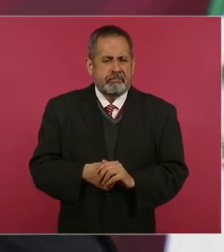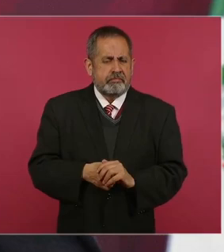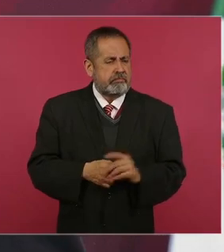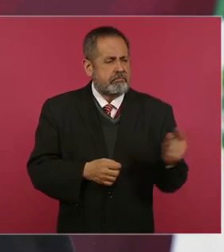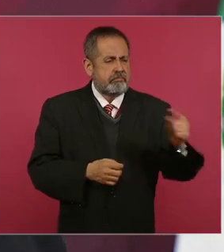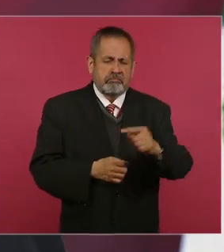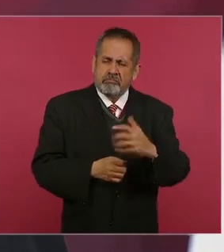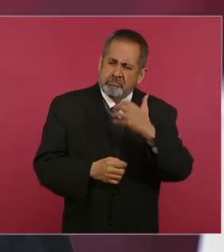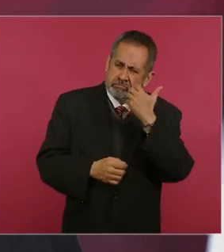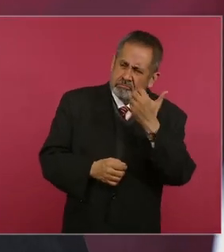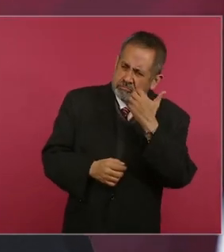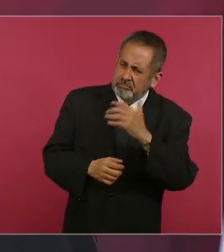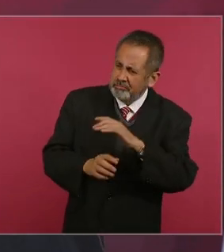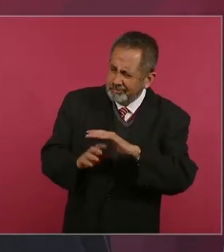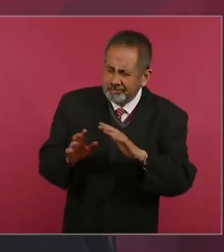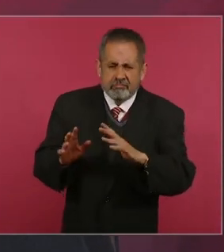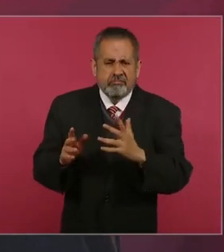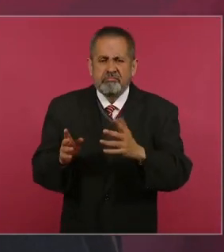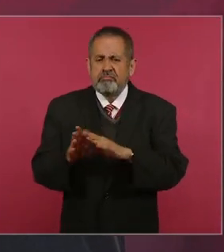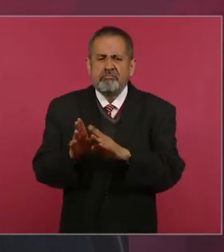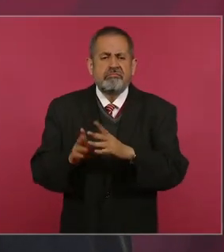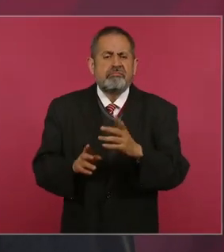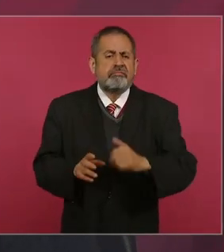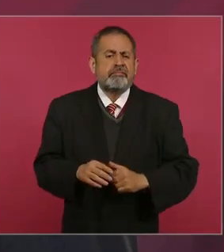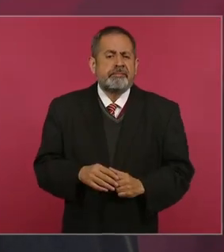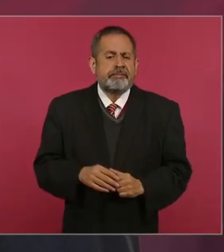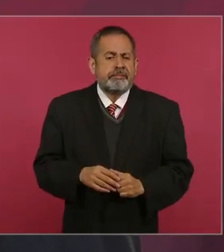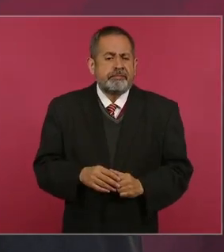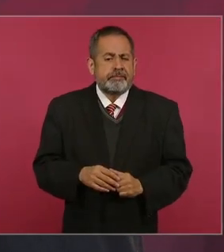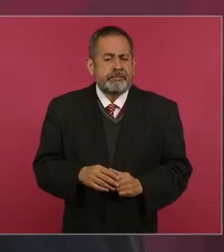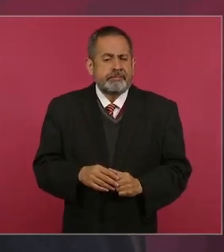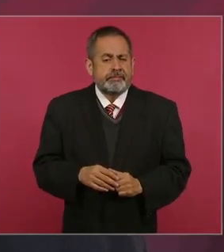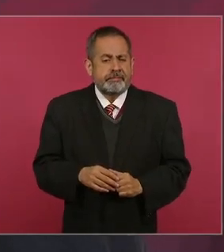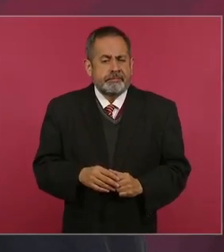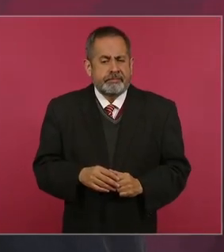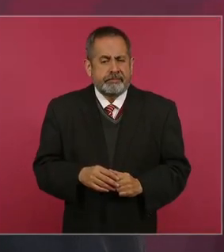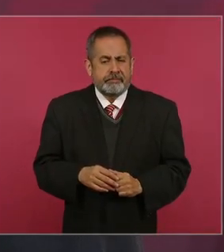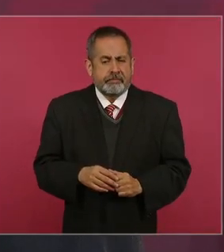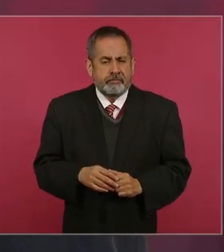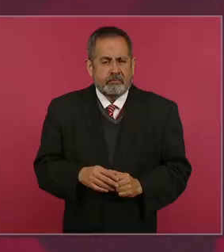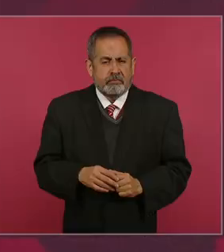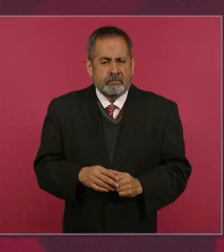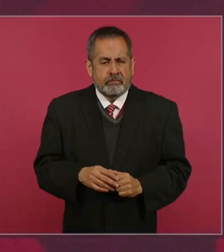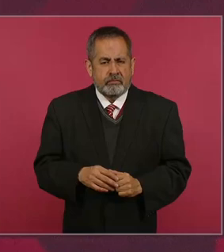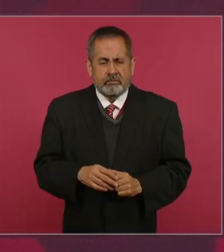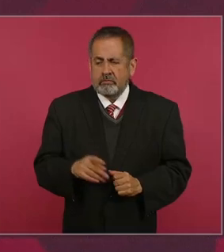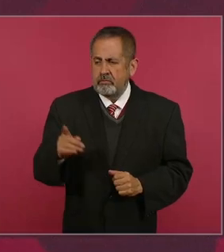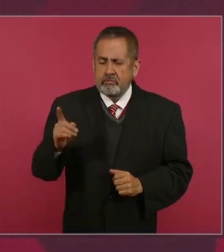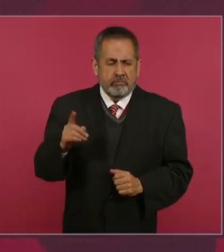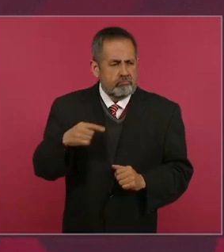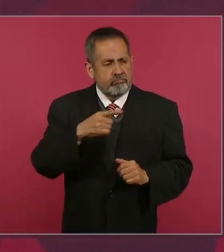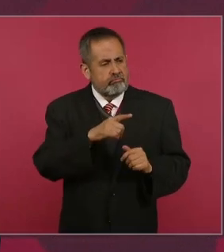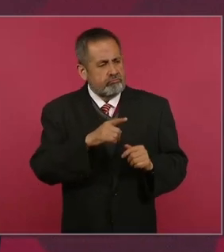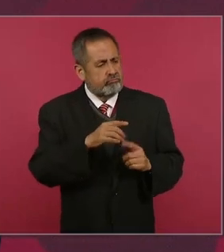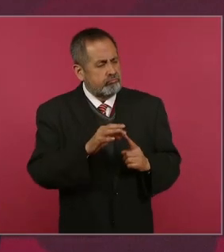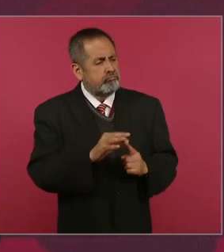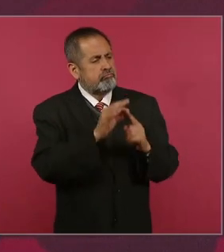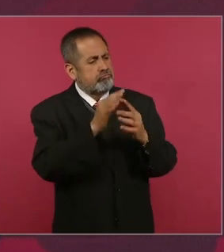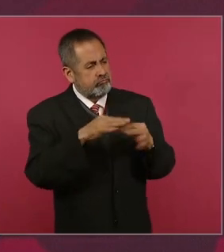buscar, ¿no?, que se les dé un trato